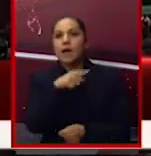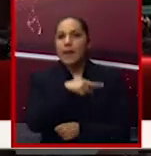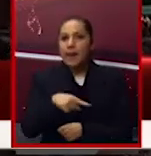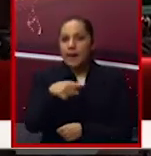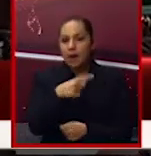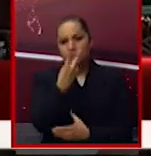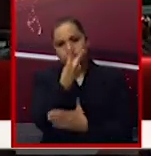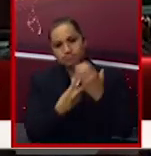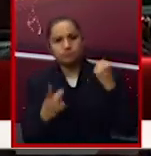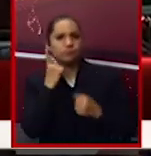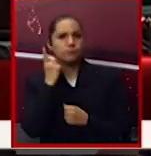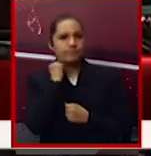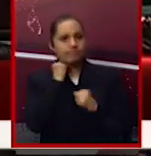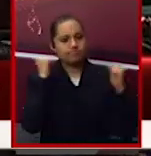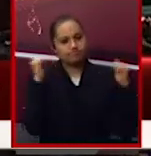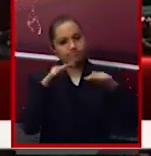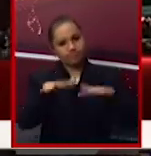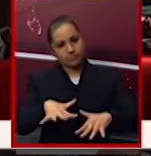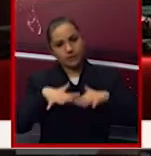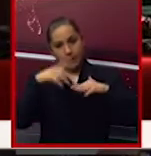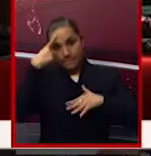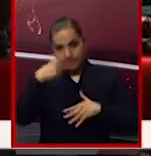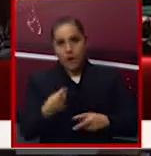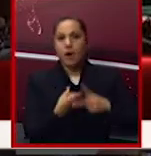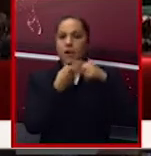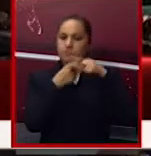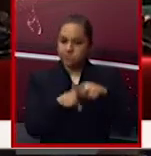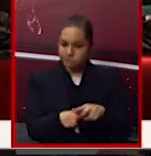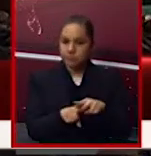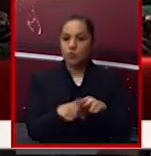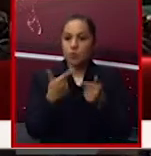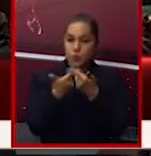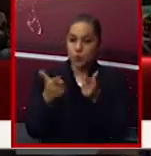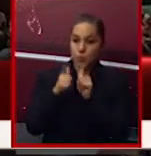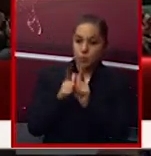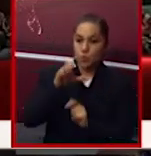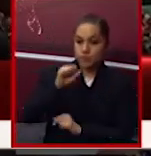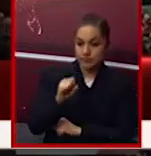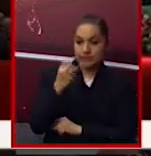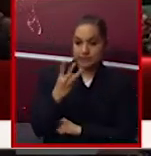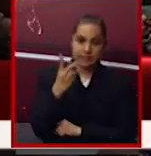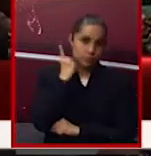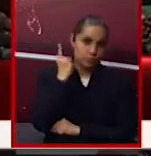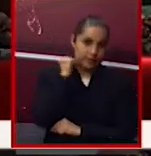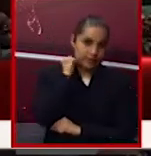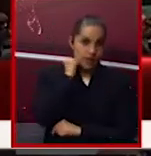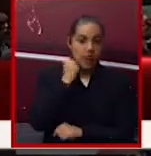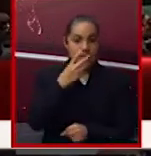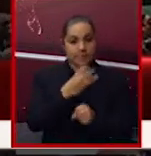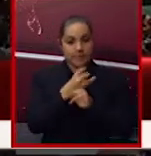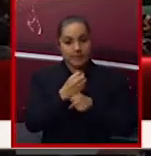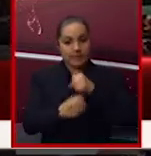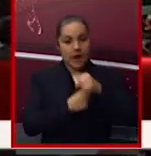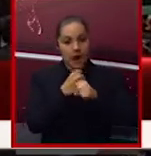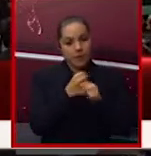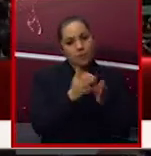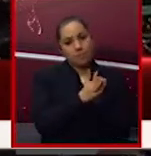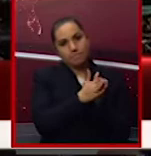Unión, se reunió en sesión conjunta para la apertura del primer periodo de sesiones ordinarias del tercer año de ejercicio de